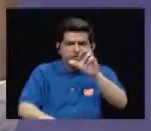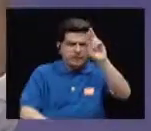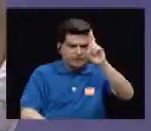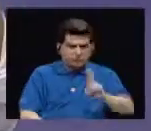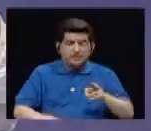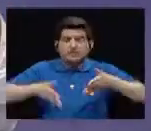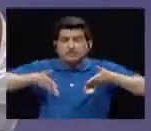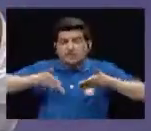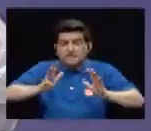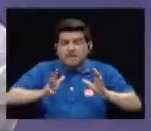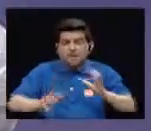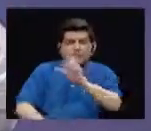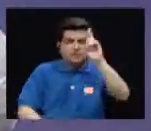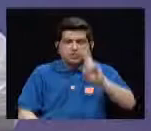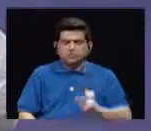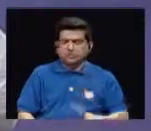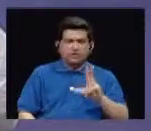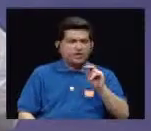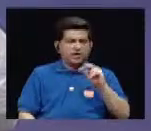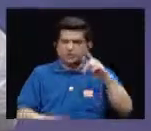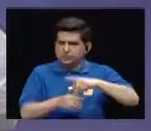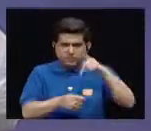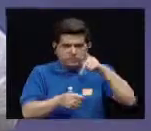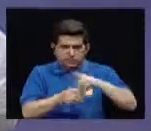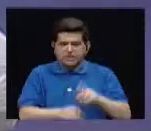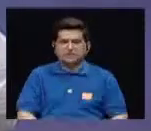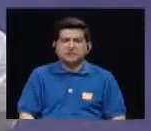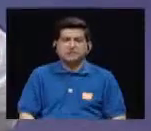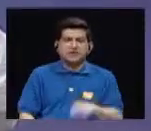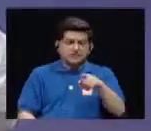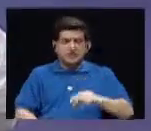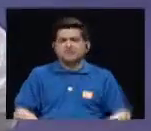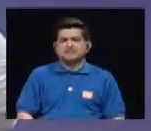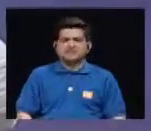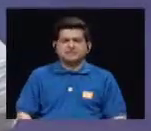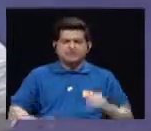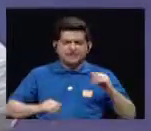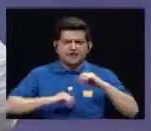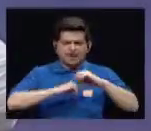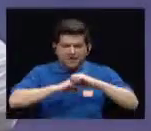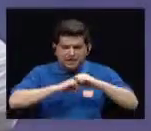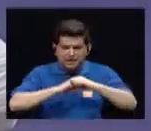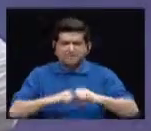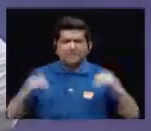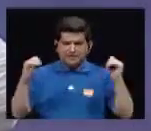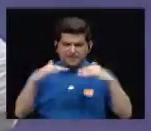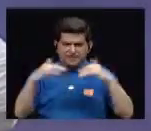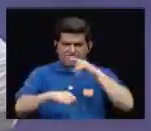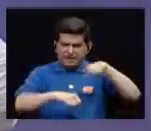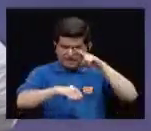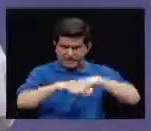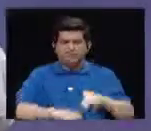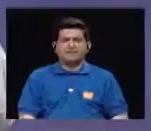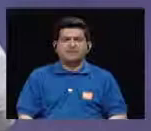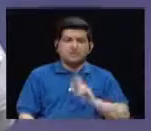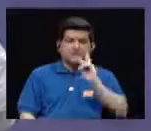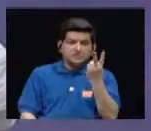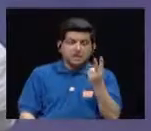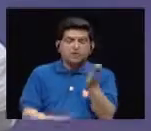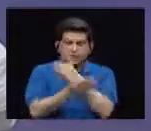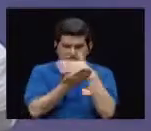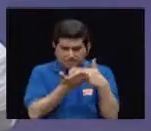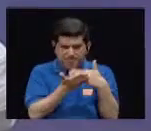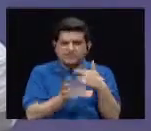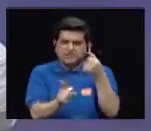Rica, mientras Costa Rica estuvo ausente de la campaña nacional, y la otra es la segunda